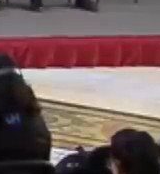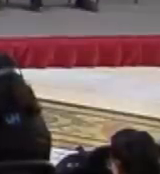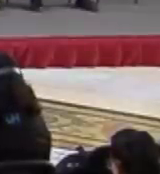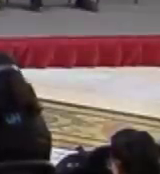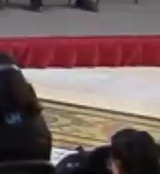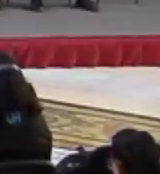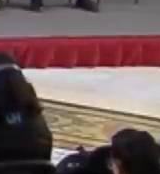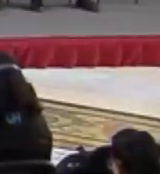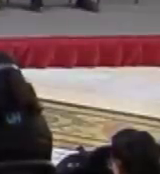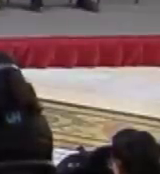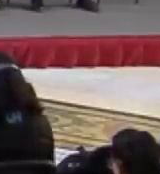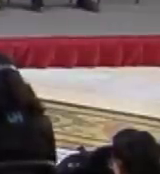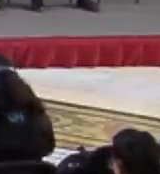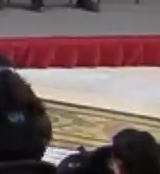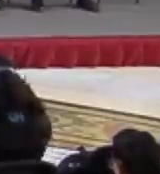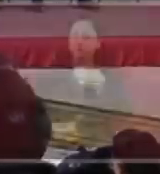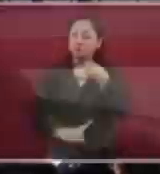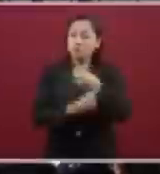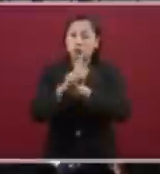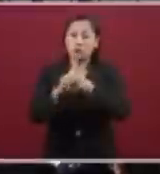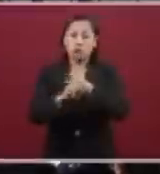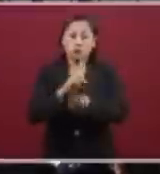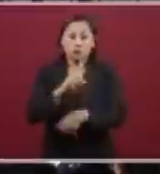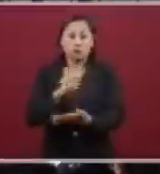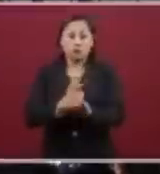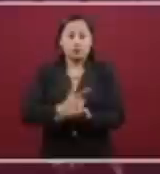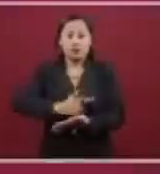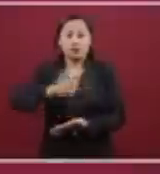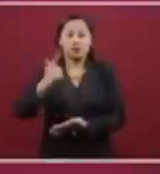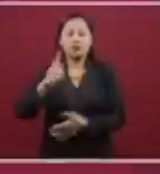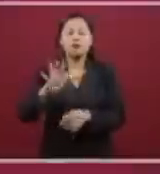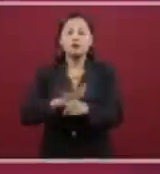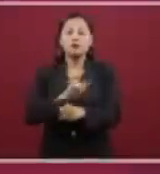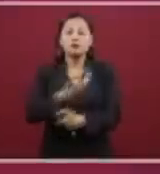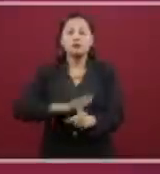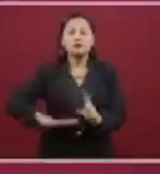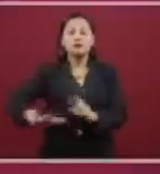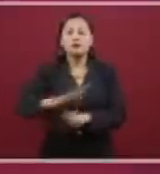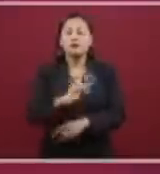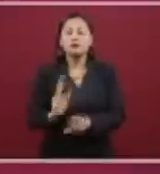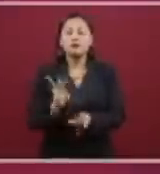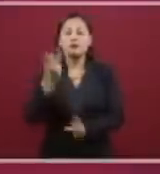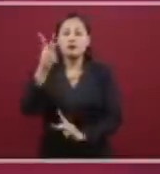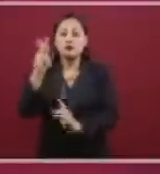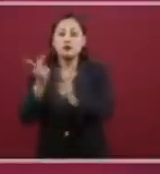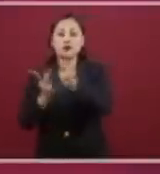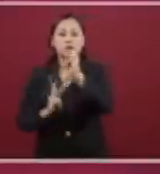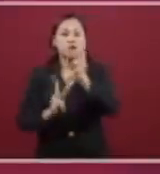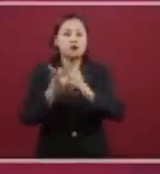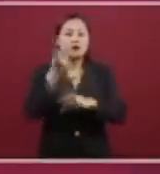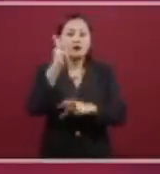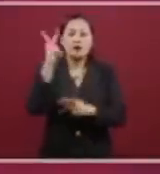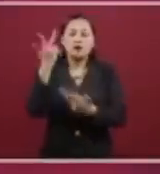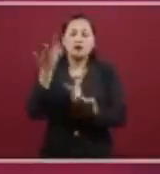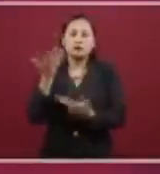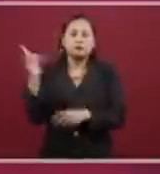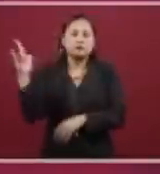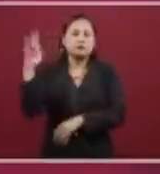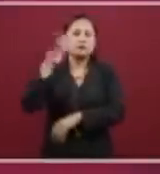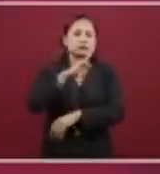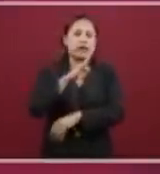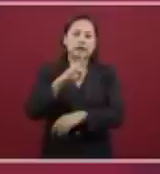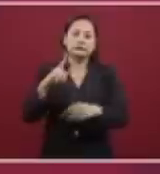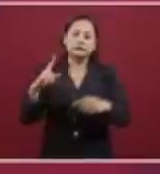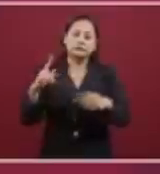serio problema para la viabilidad del proyecto al ser fauna altamente riesgosa para la aviación la pérdida del